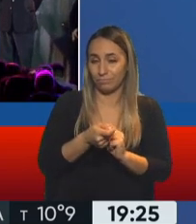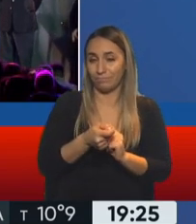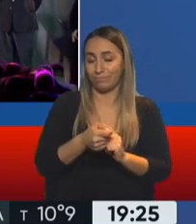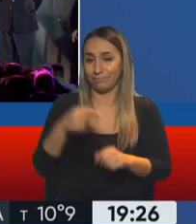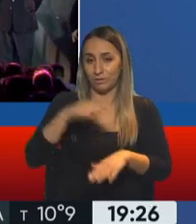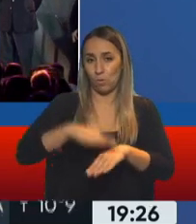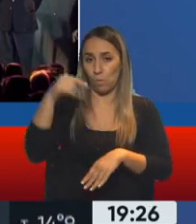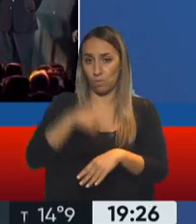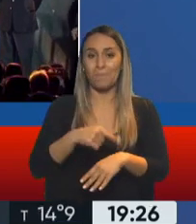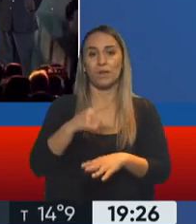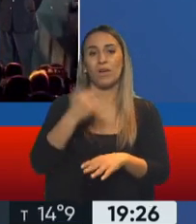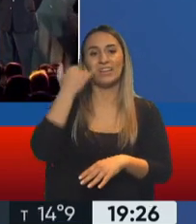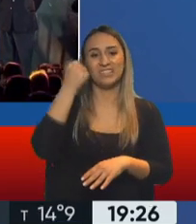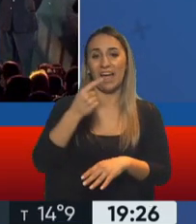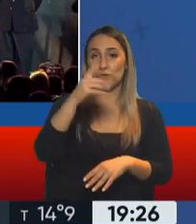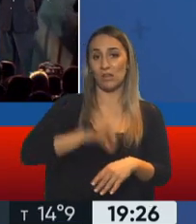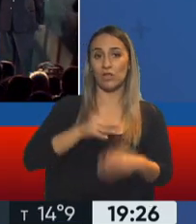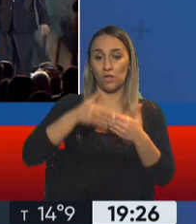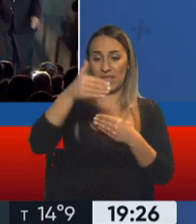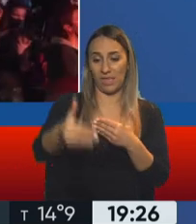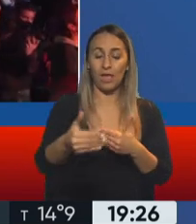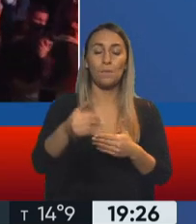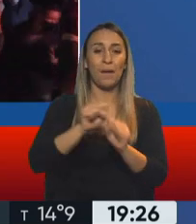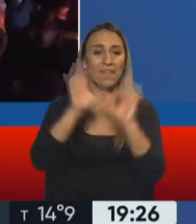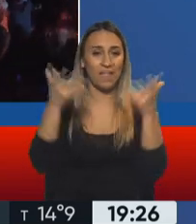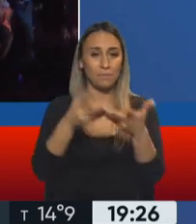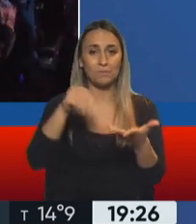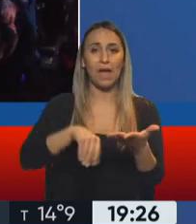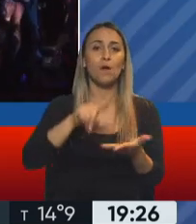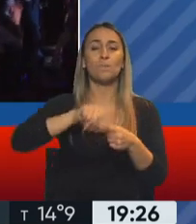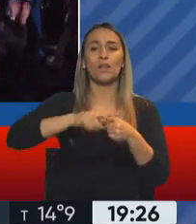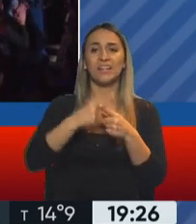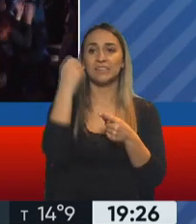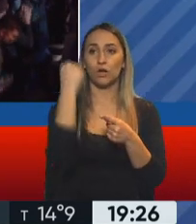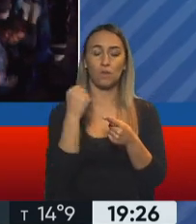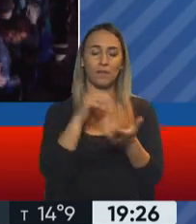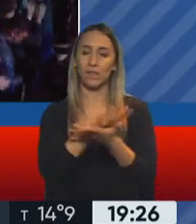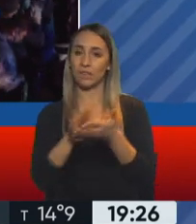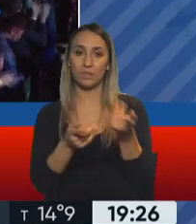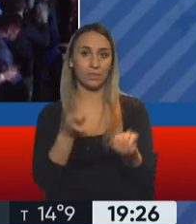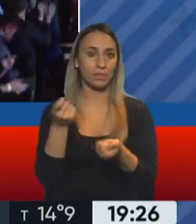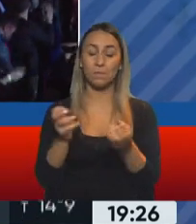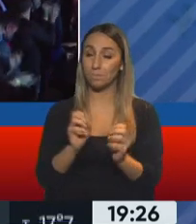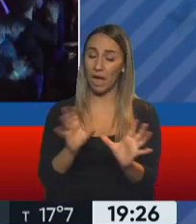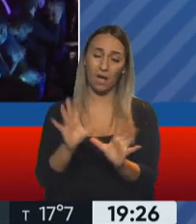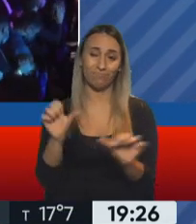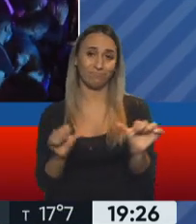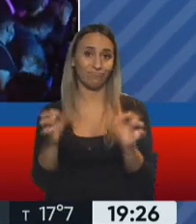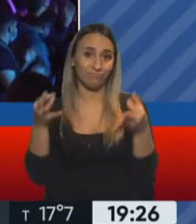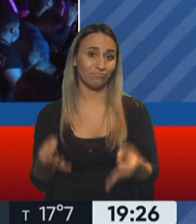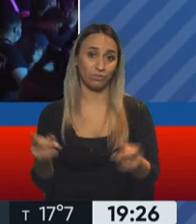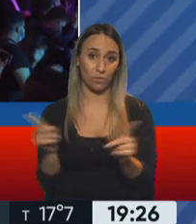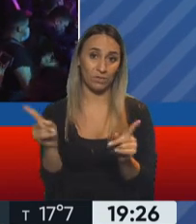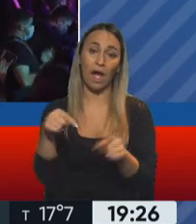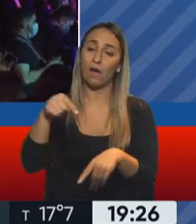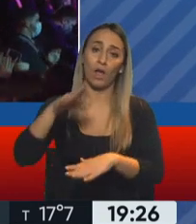después de un año de pandemia, y seguro de políticas económicas que no se llevaron de manera correcta, ese mote lo tiene hoy en día el frente de todos.